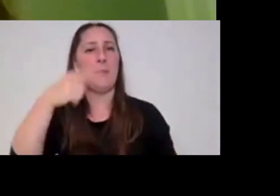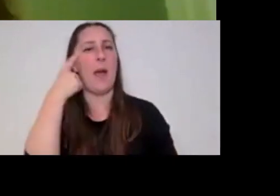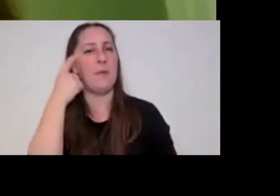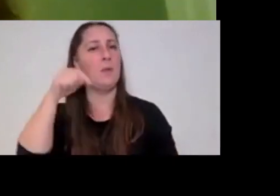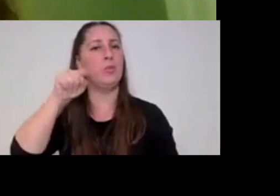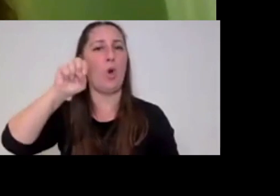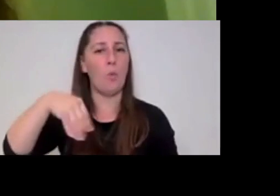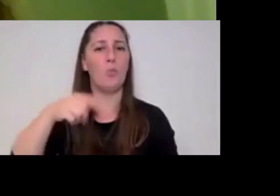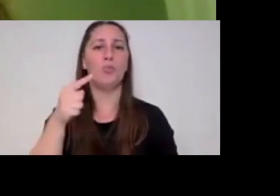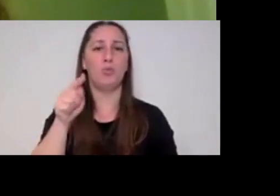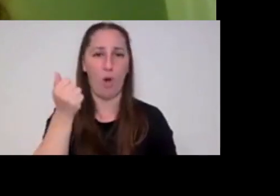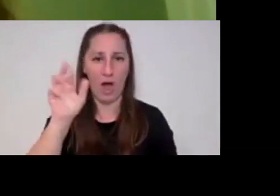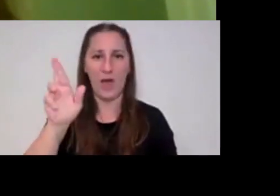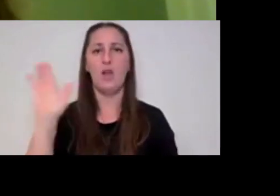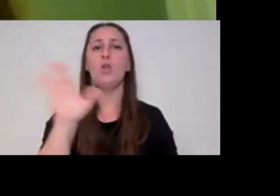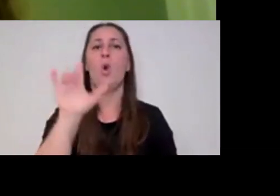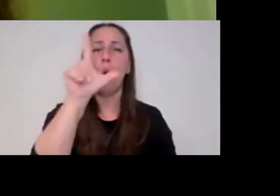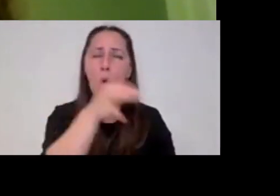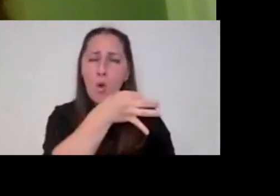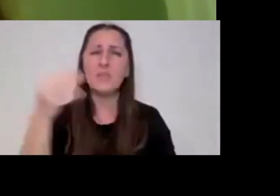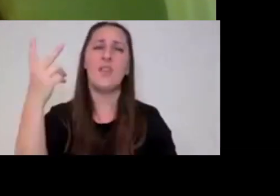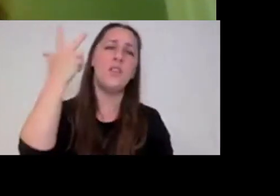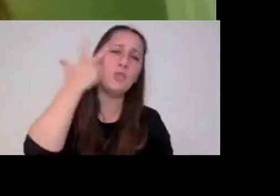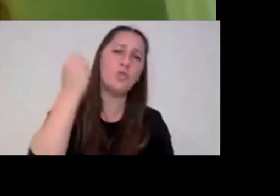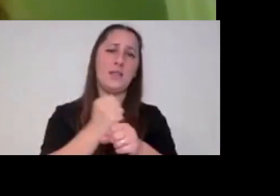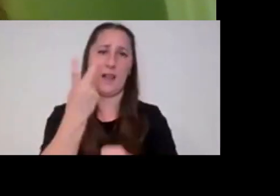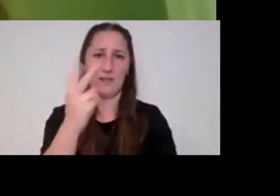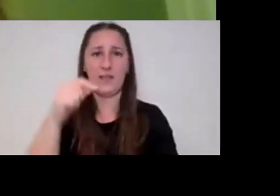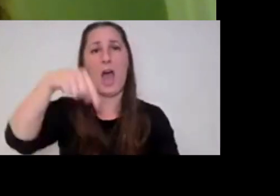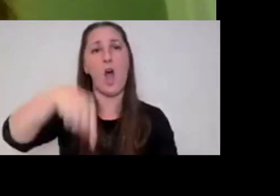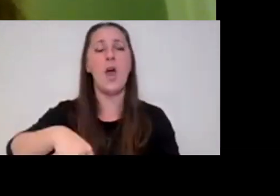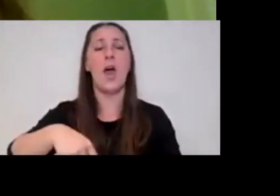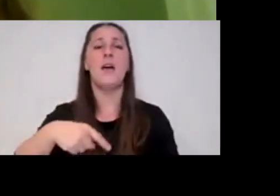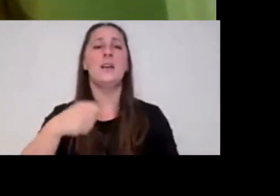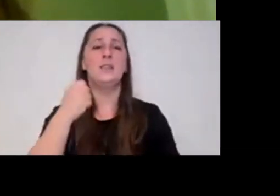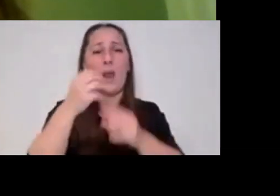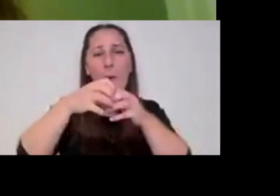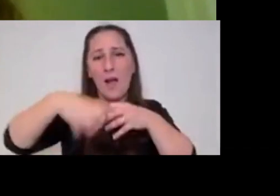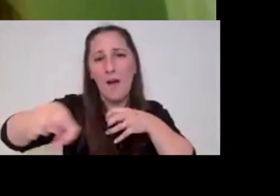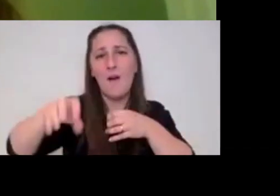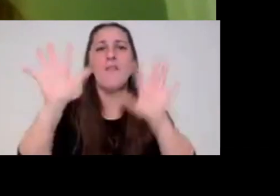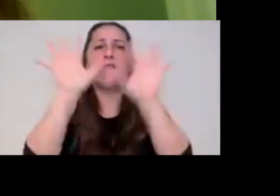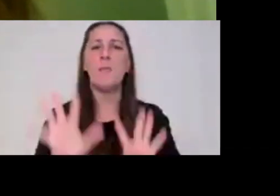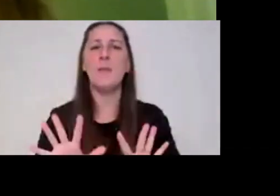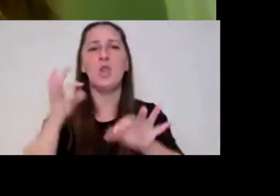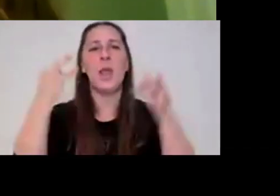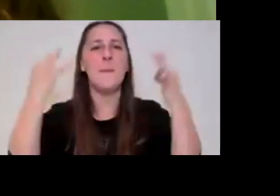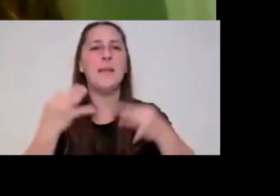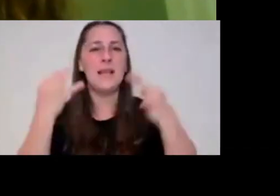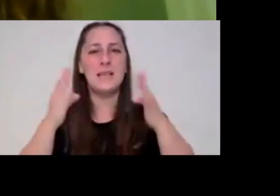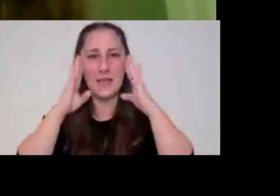www.fmaprender.com.ar, todos los lunes de 18 a 20 horas. Actualmente se desempeña en la división Formación y Especialización Presencial de